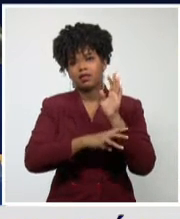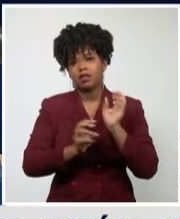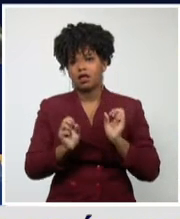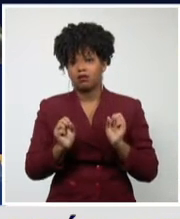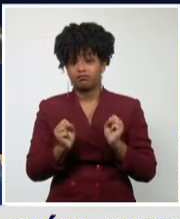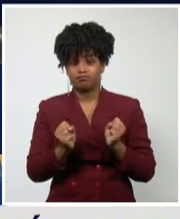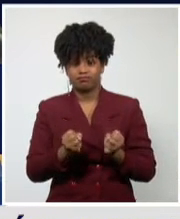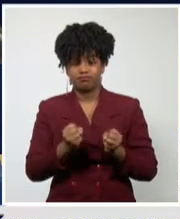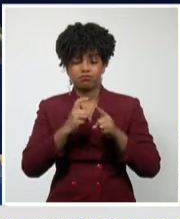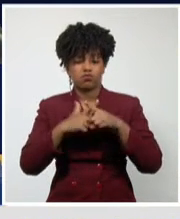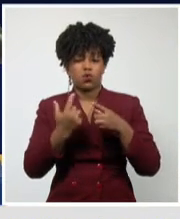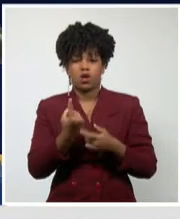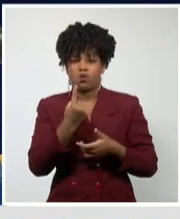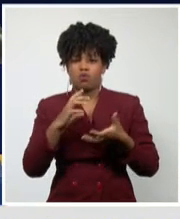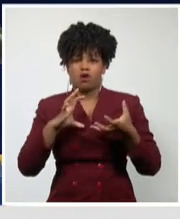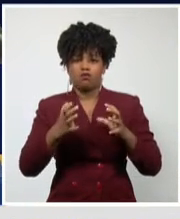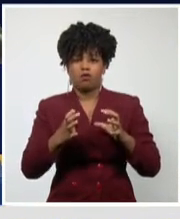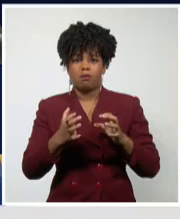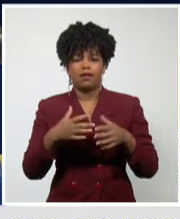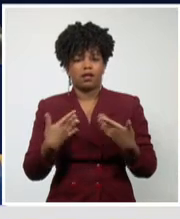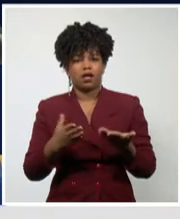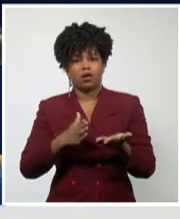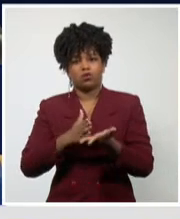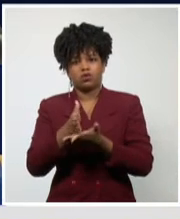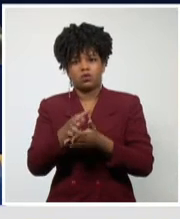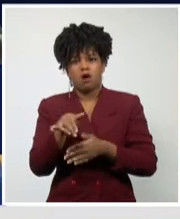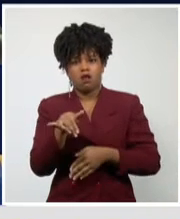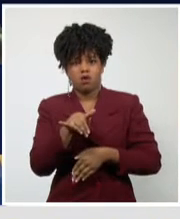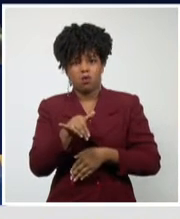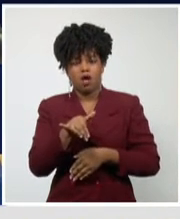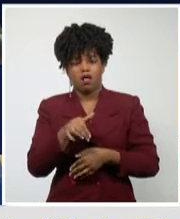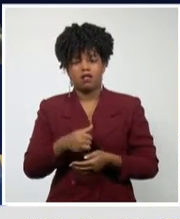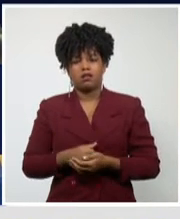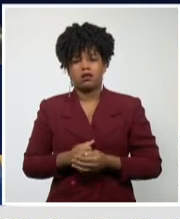única forma de sostener estos resultados.